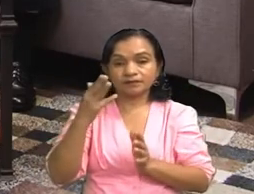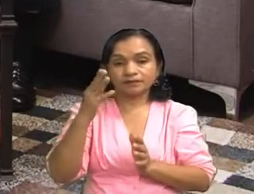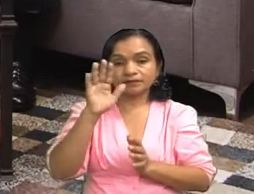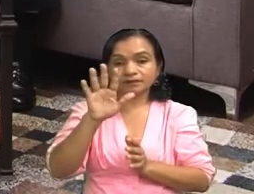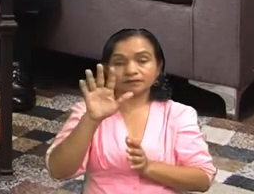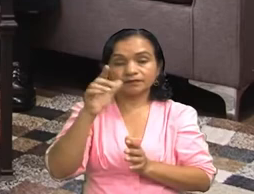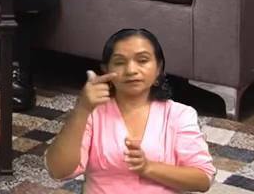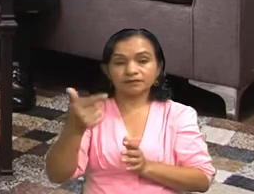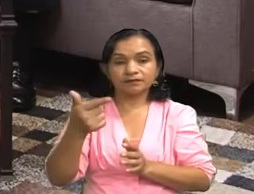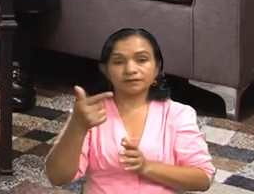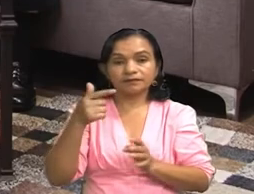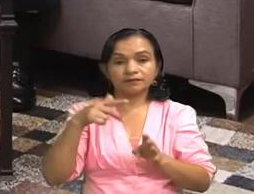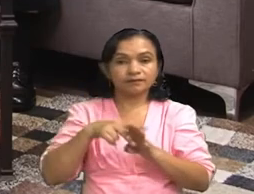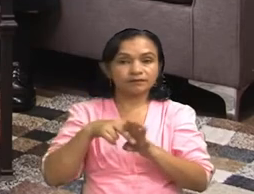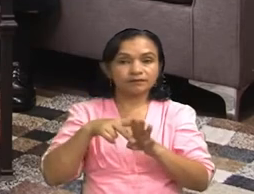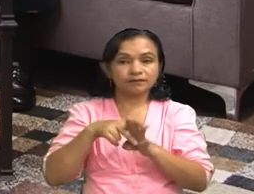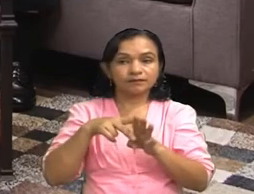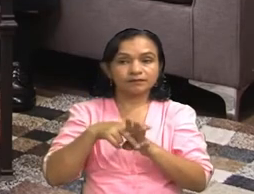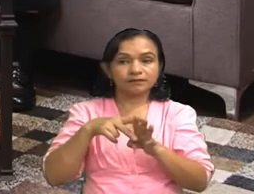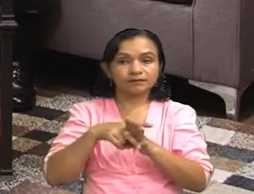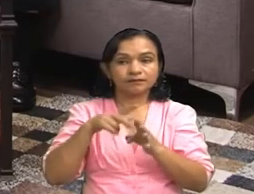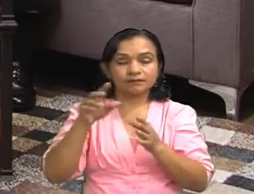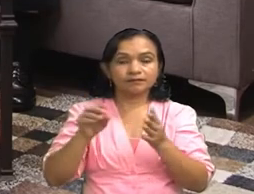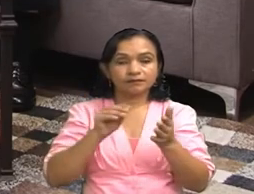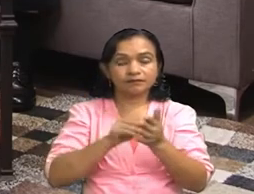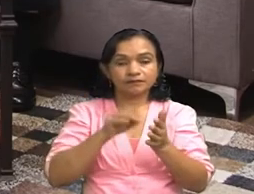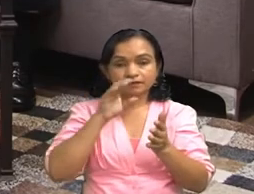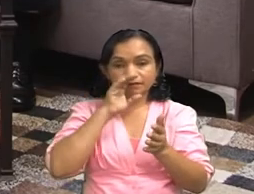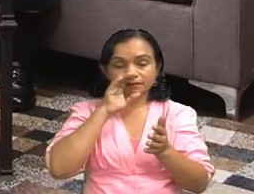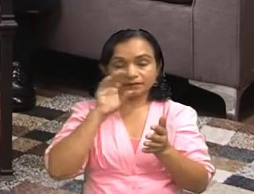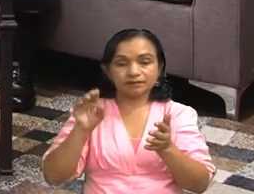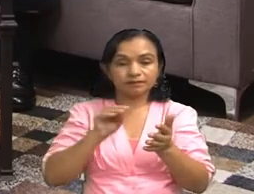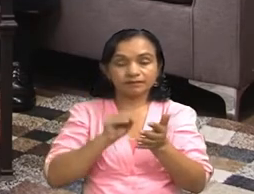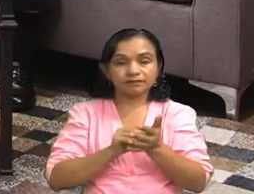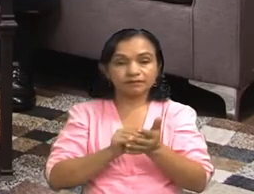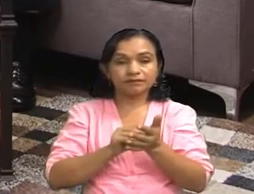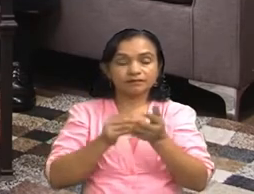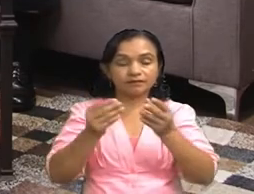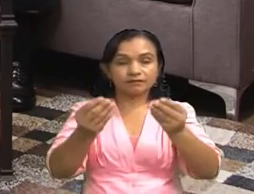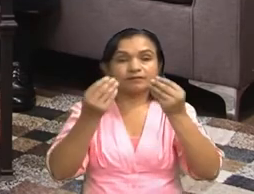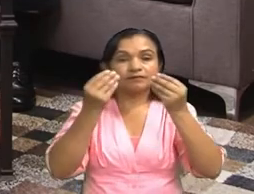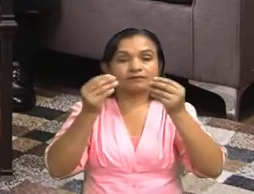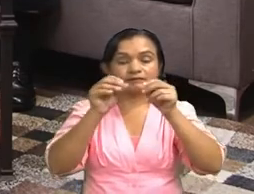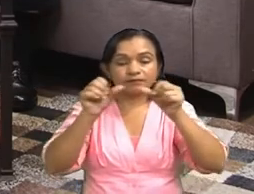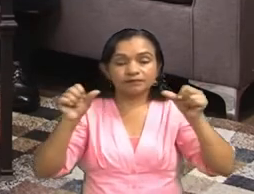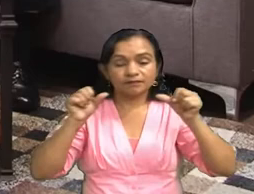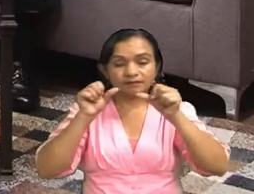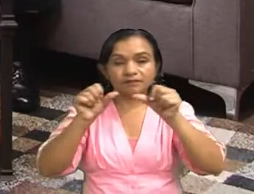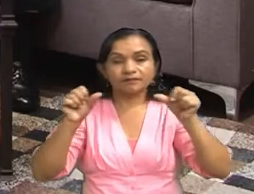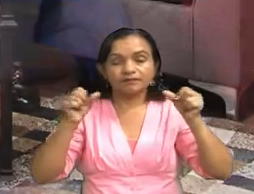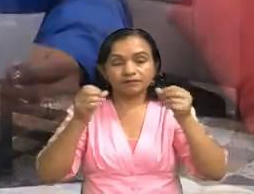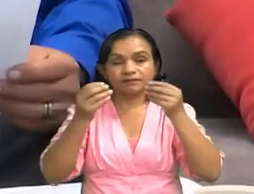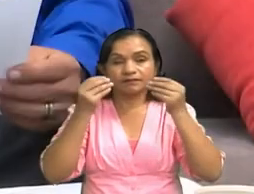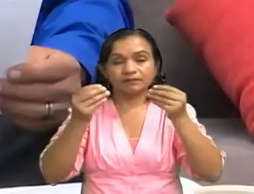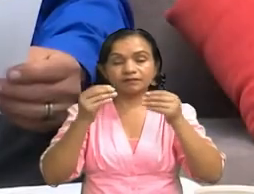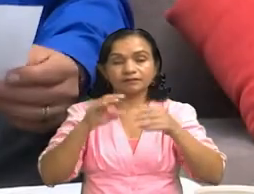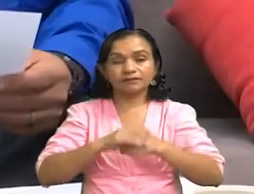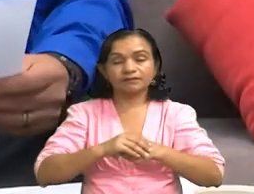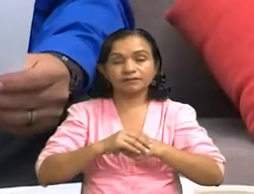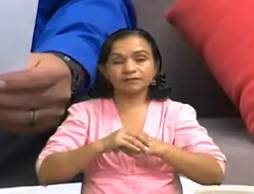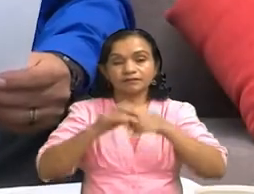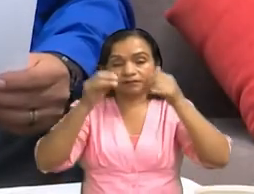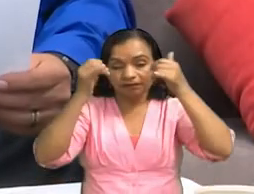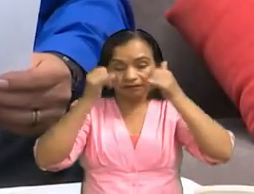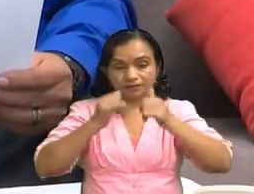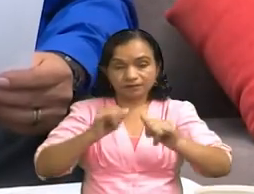9.957, porque hayamos un caballo, también lo tenemos que muestrear, hayamos un cerdo, lo tenemos claro, que muestrear, todo. Entonces tiene que muestrear la finca. Bovinos muestreados